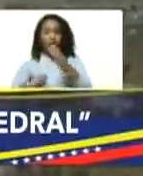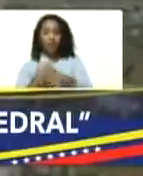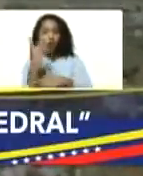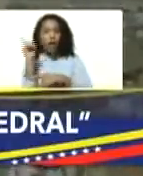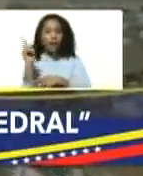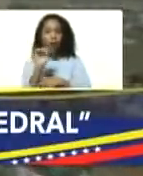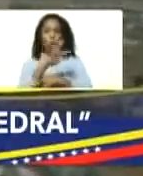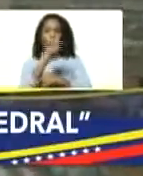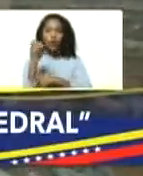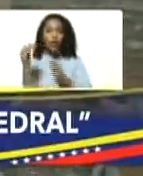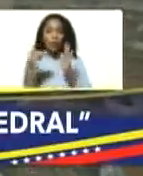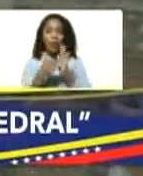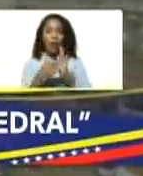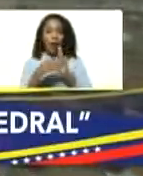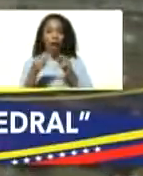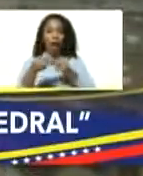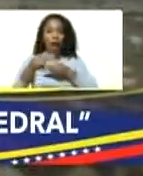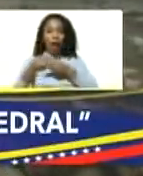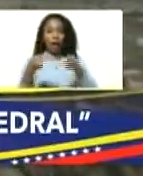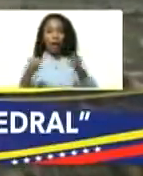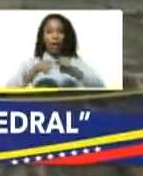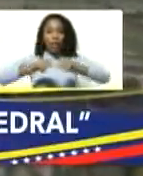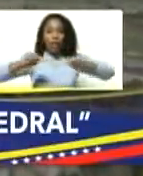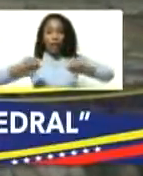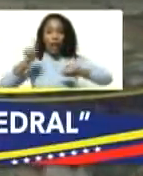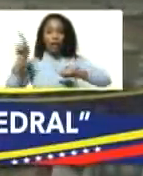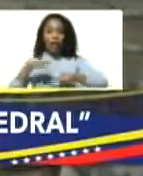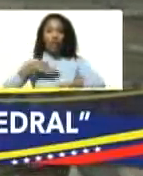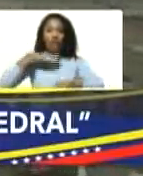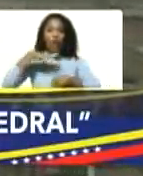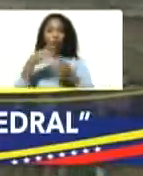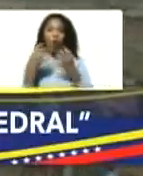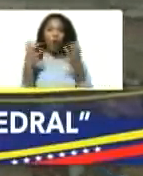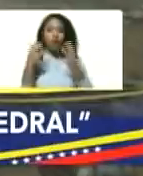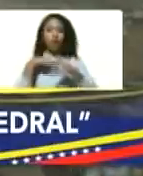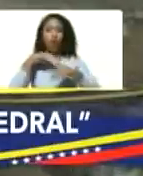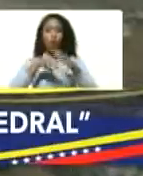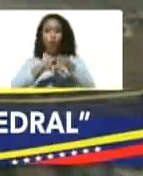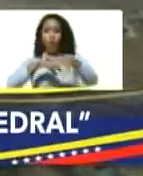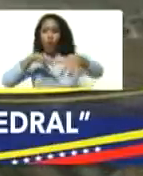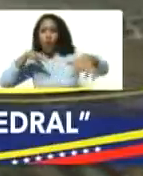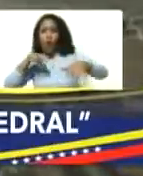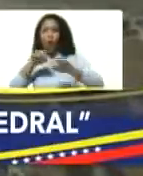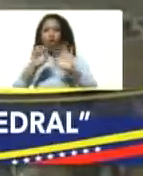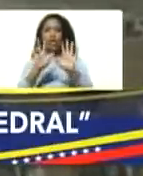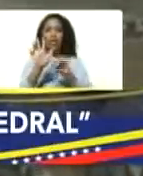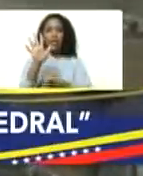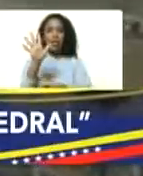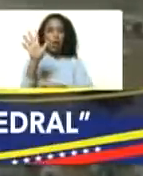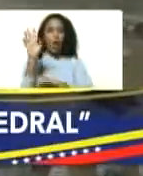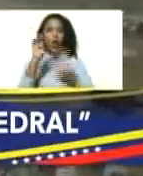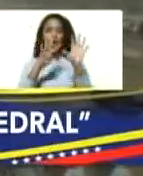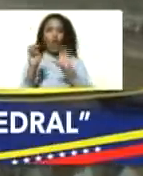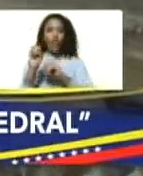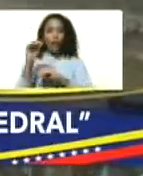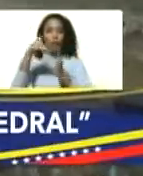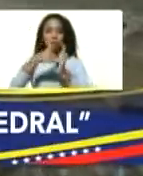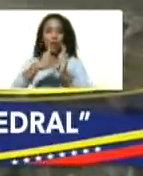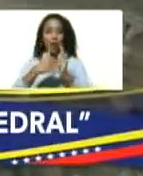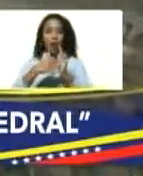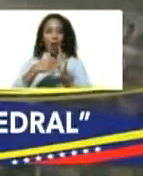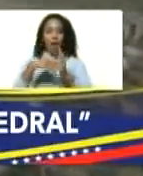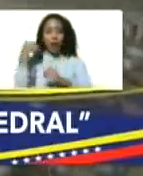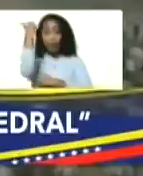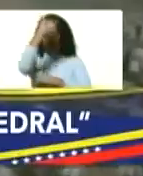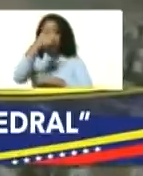más de 400 mil hectáreas con un rebaño entre 85 y 90 mil cabezas de ganado